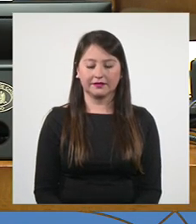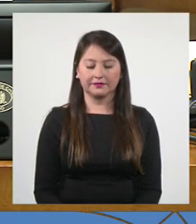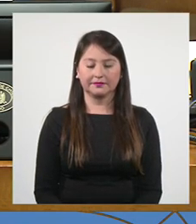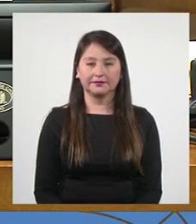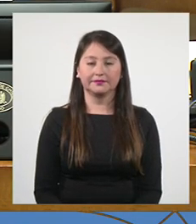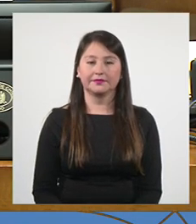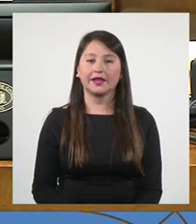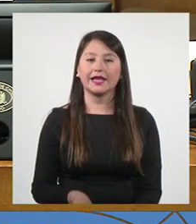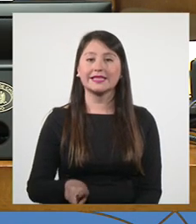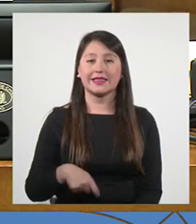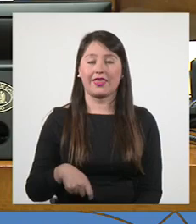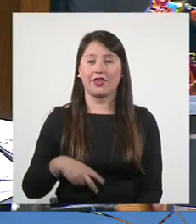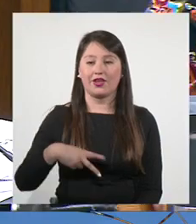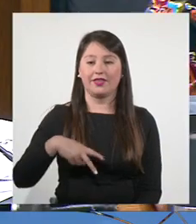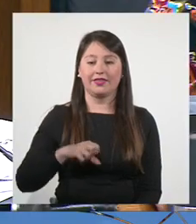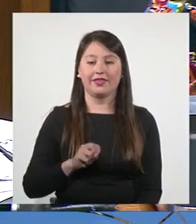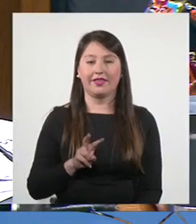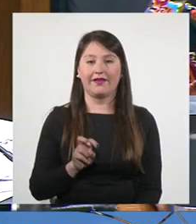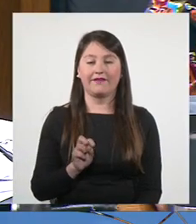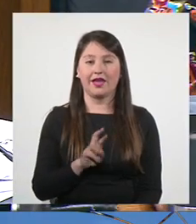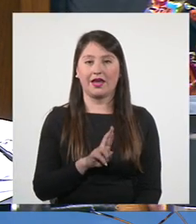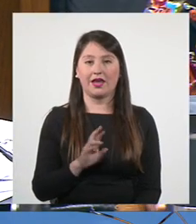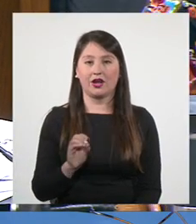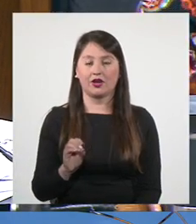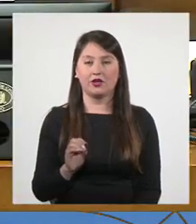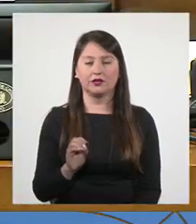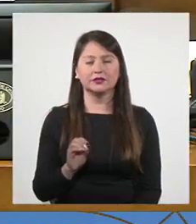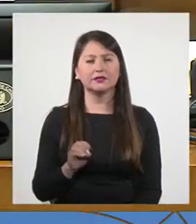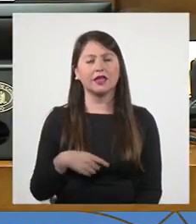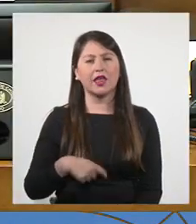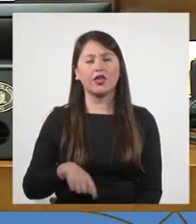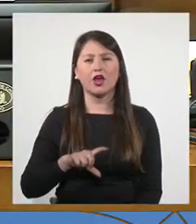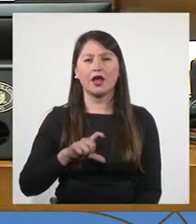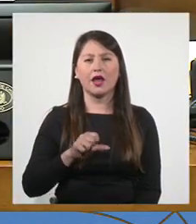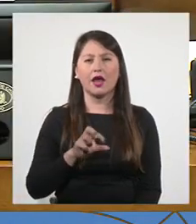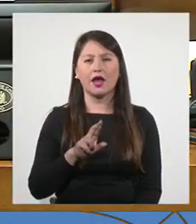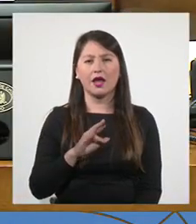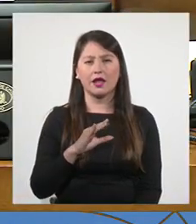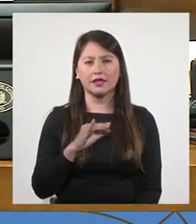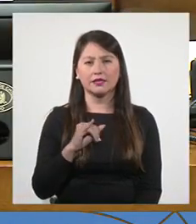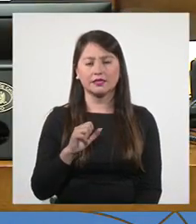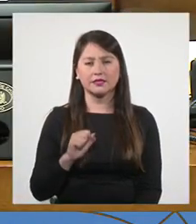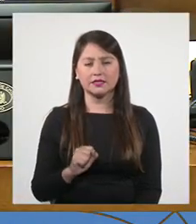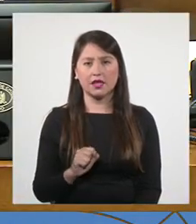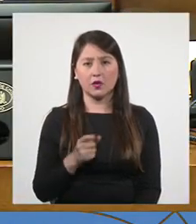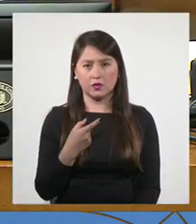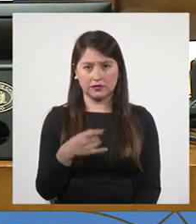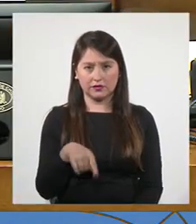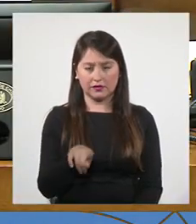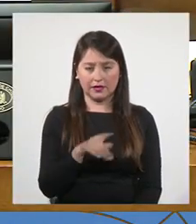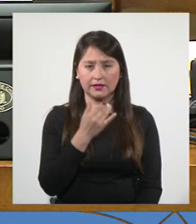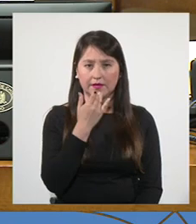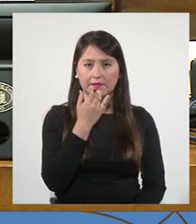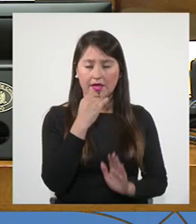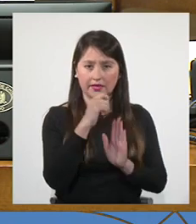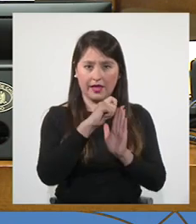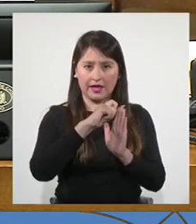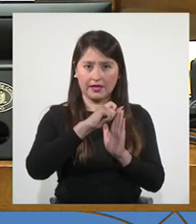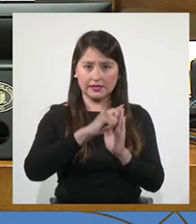Senador Navarro, senador García, ¿usted está inscrito también para esto? Para el anterior.